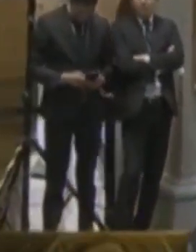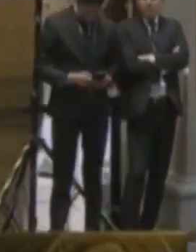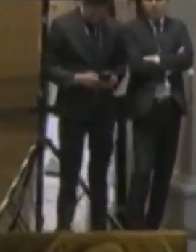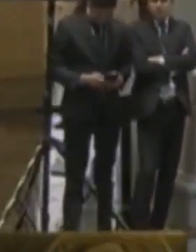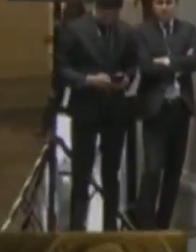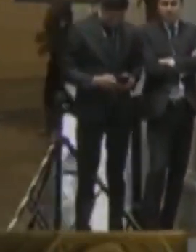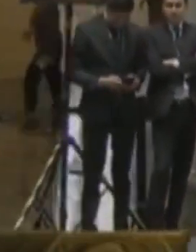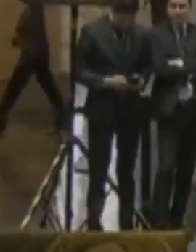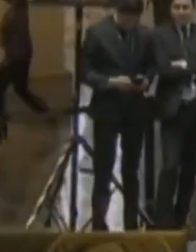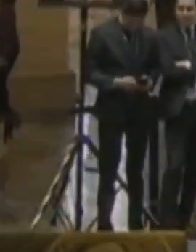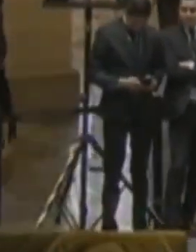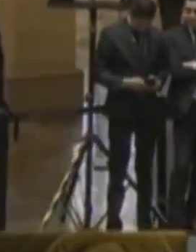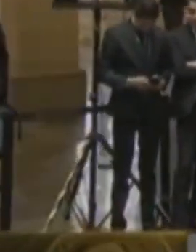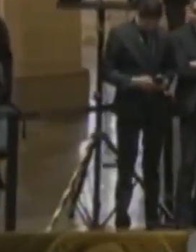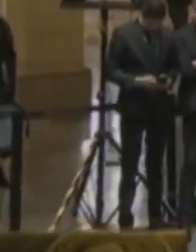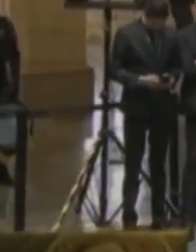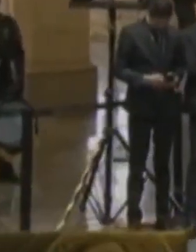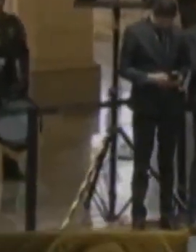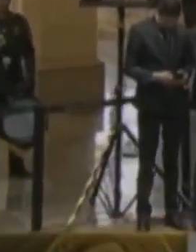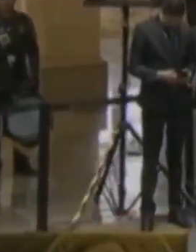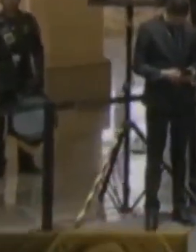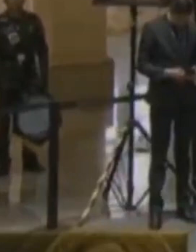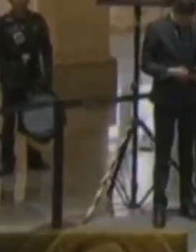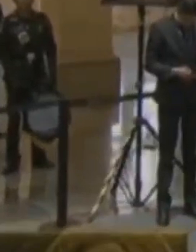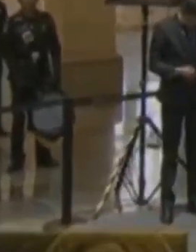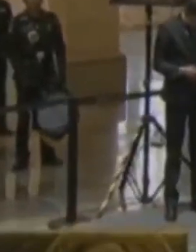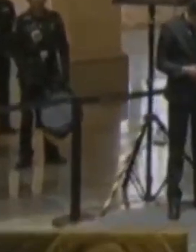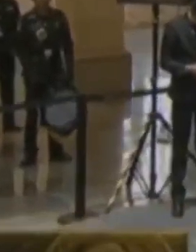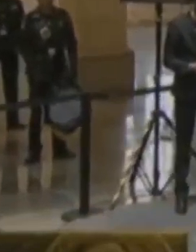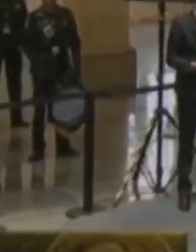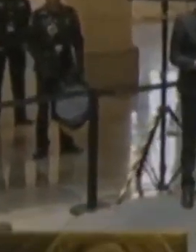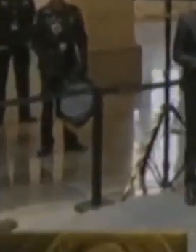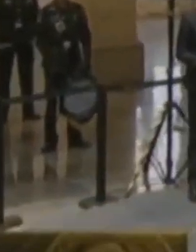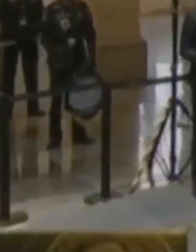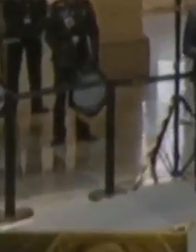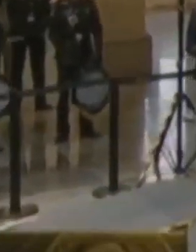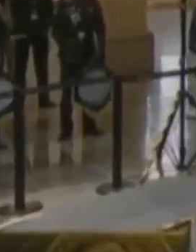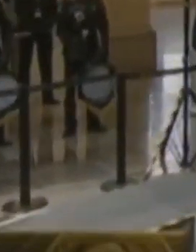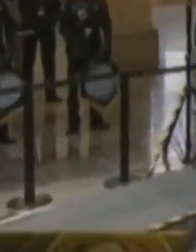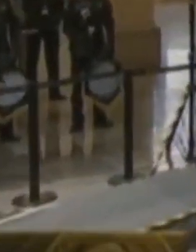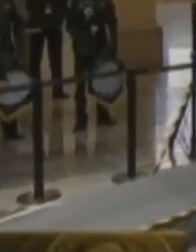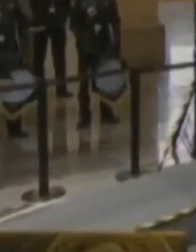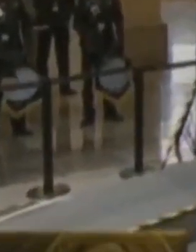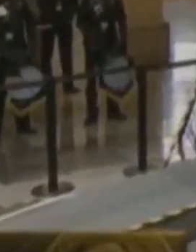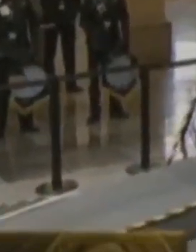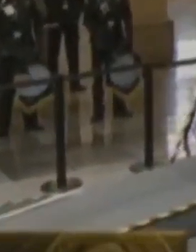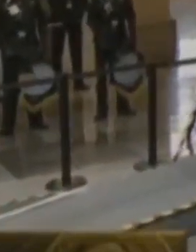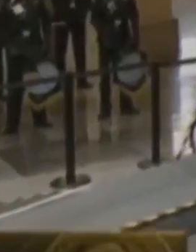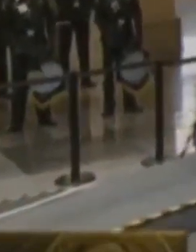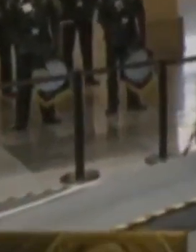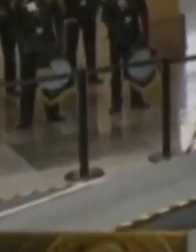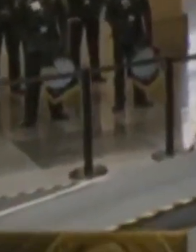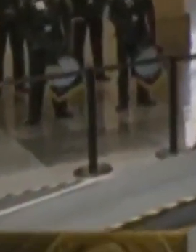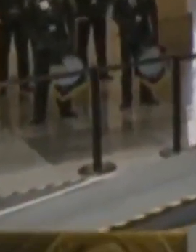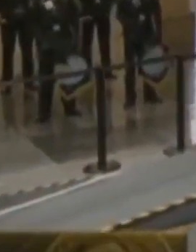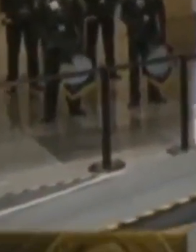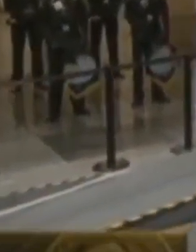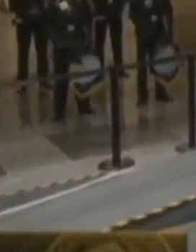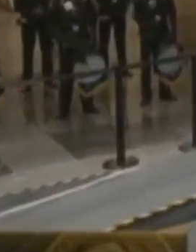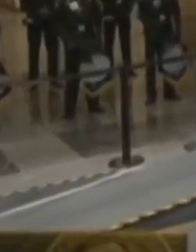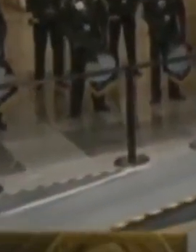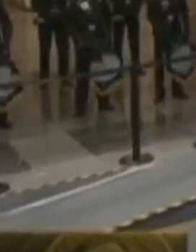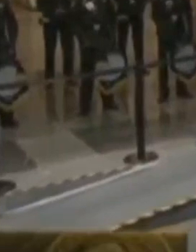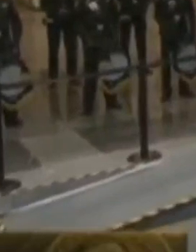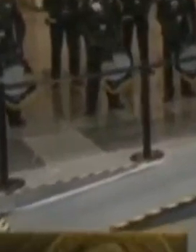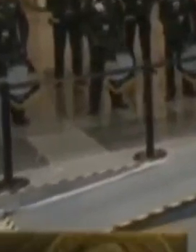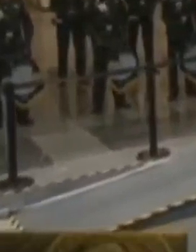del canal del Congreso. Y este reconocimiento a la vida, a la labor, a la entrega de mexicanas y de